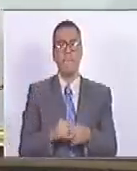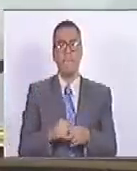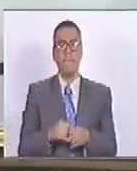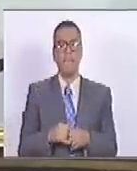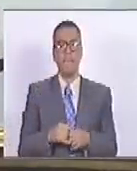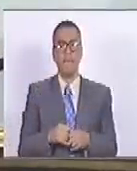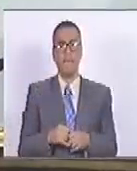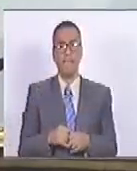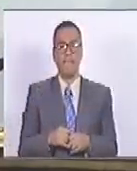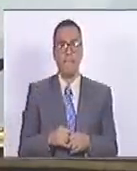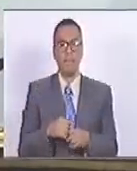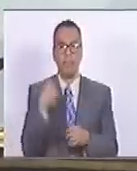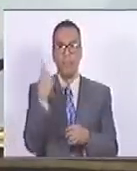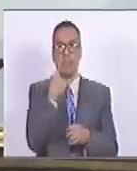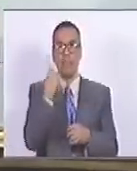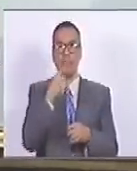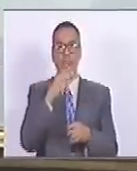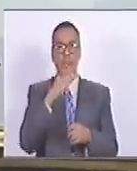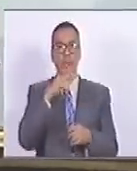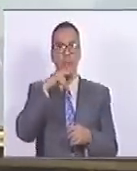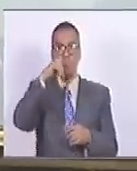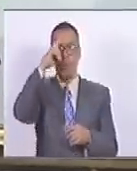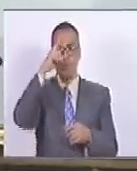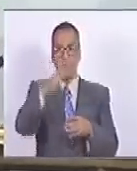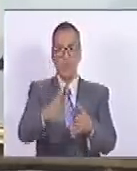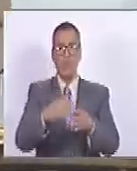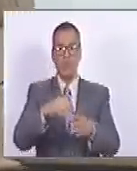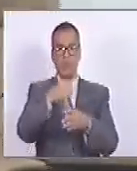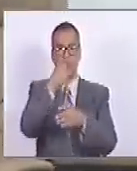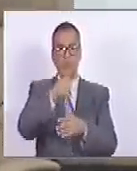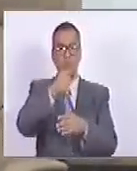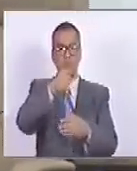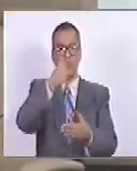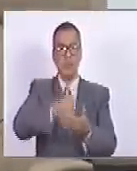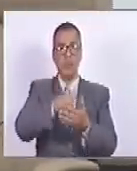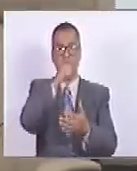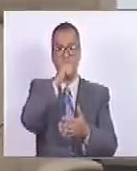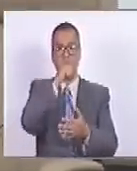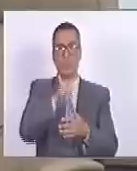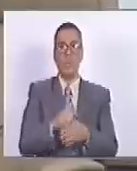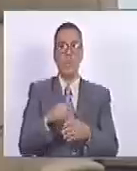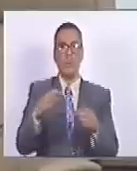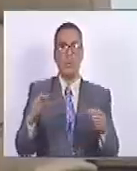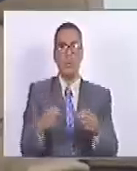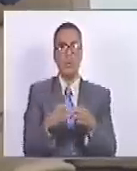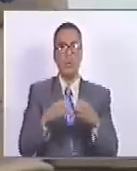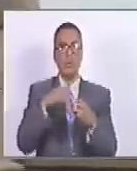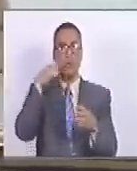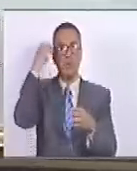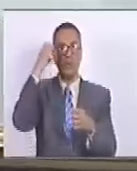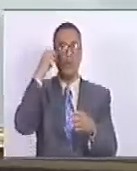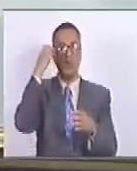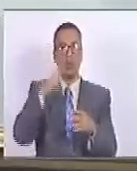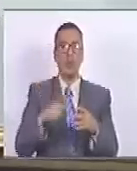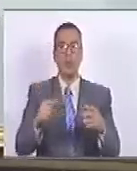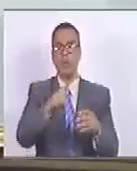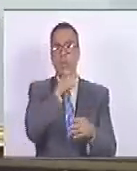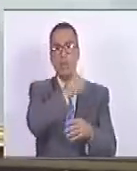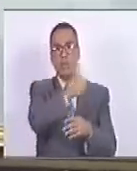López, el alcohólico papá de Leopoldo López saque la botella del parque que tiene bajo el escritorio del Parlamento Europeo y le brinde un trago a